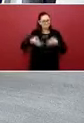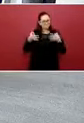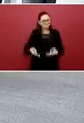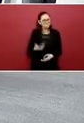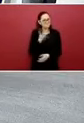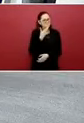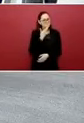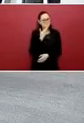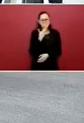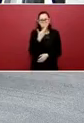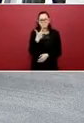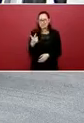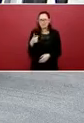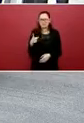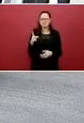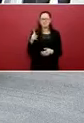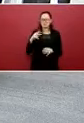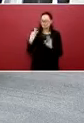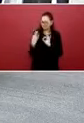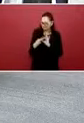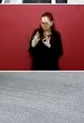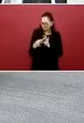porque es trabajadora,